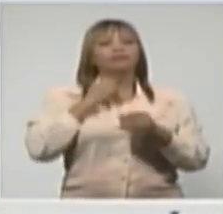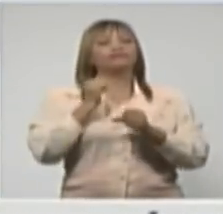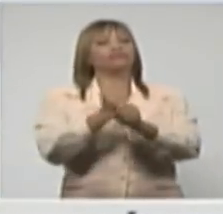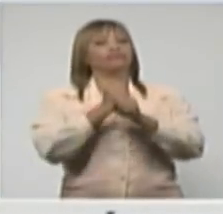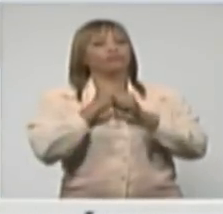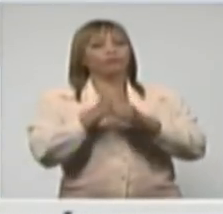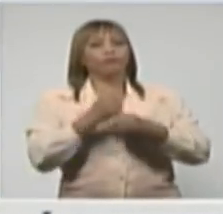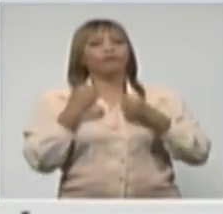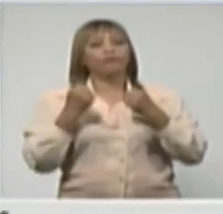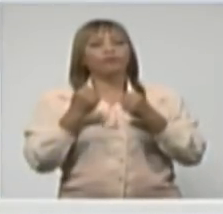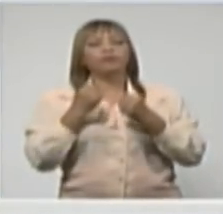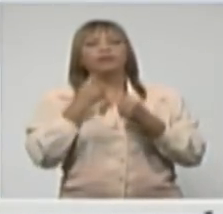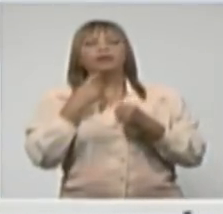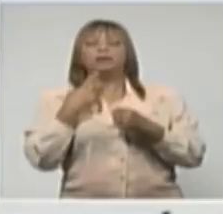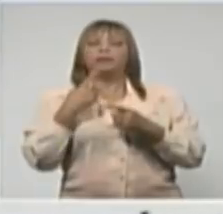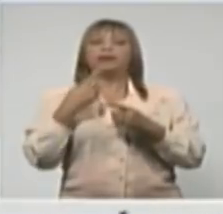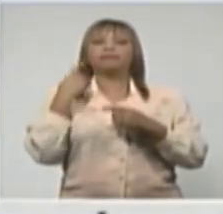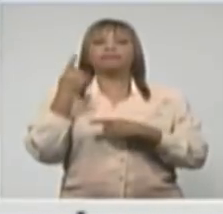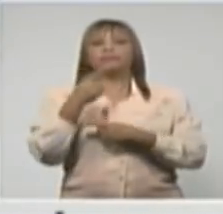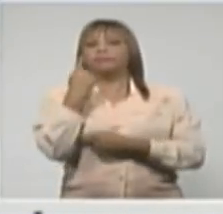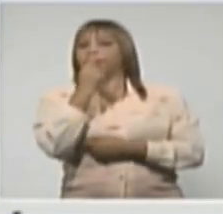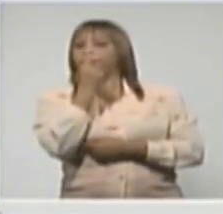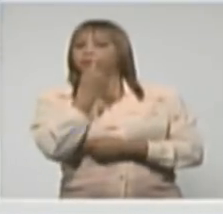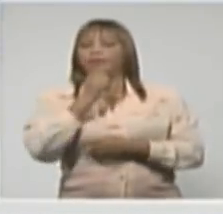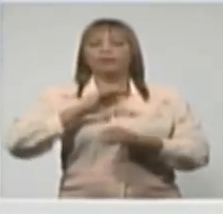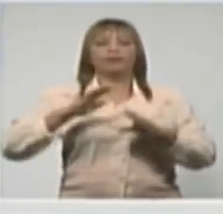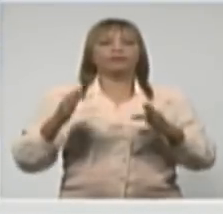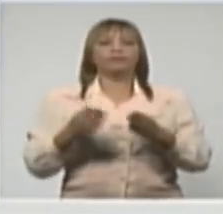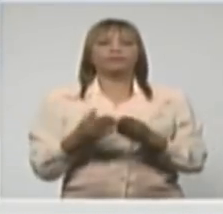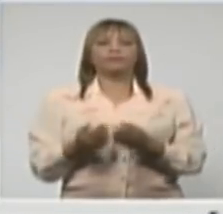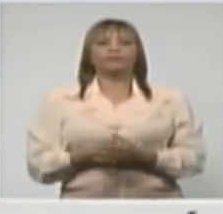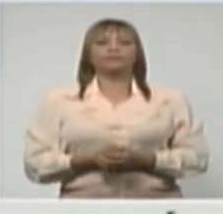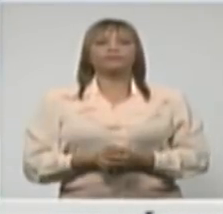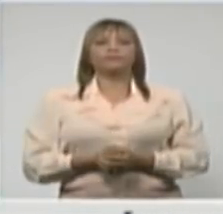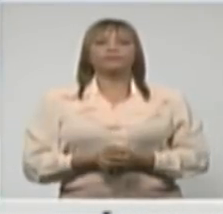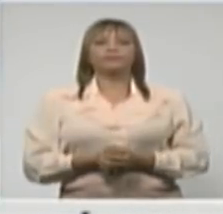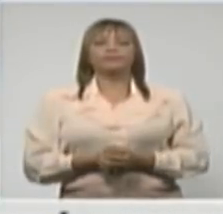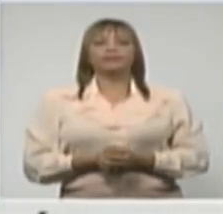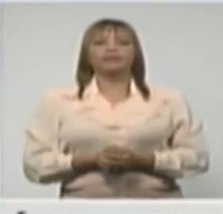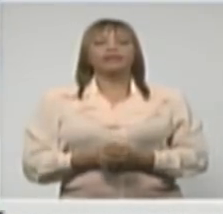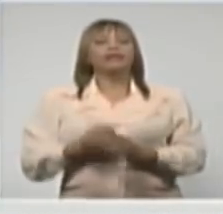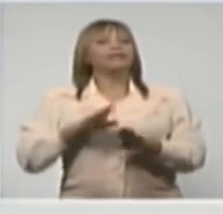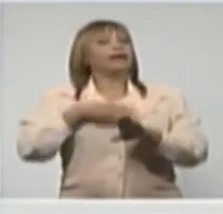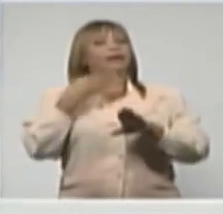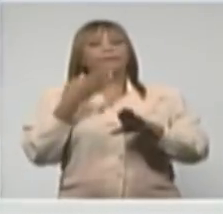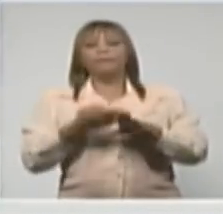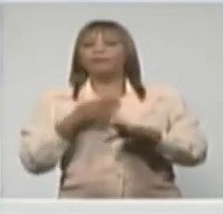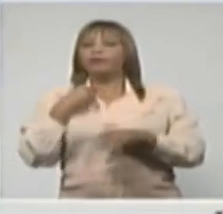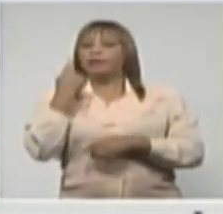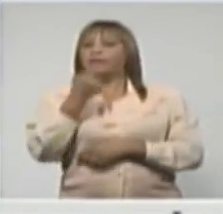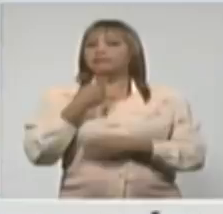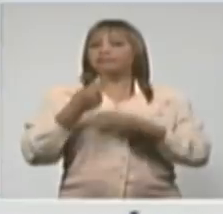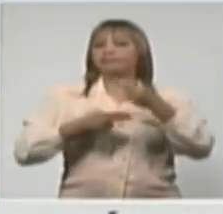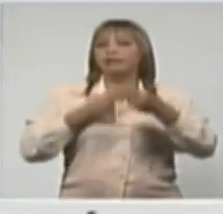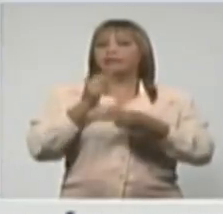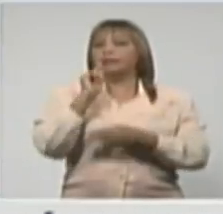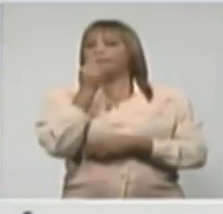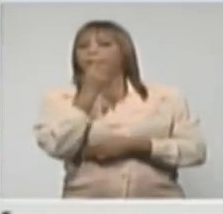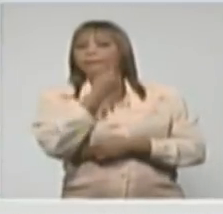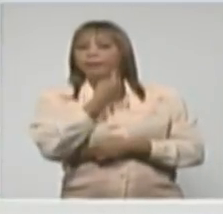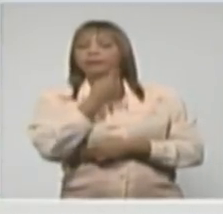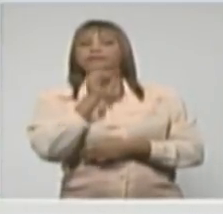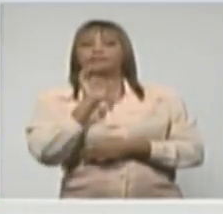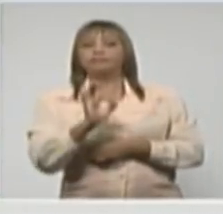lograr el diagnóstico. De esta forma, después de analizar estas 7.132 muestras,